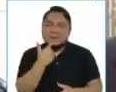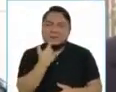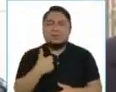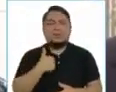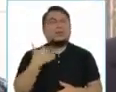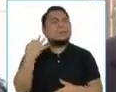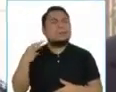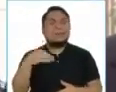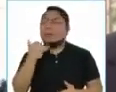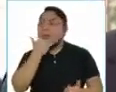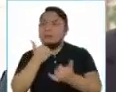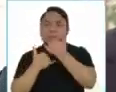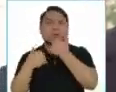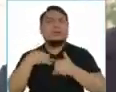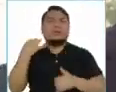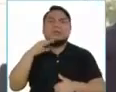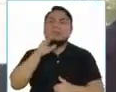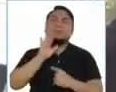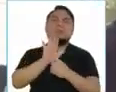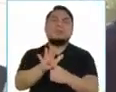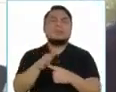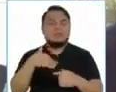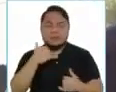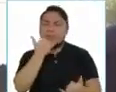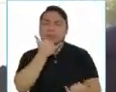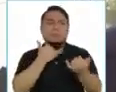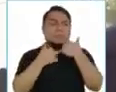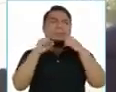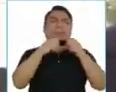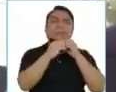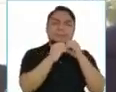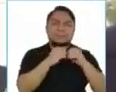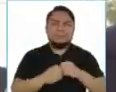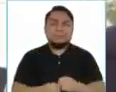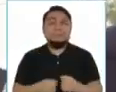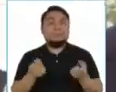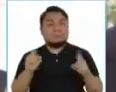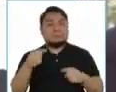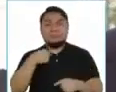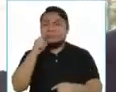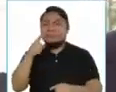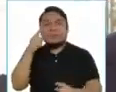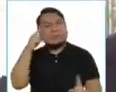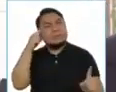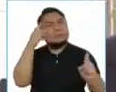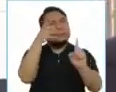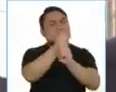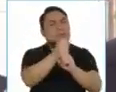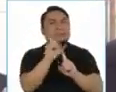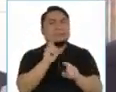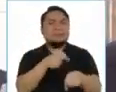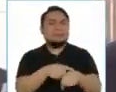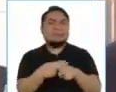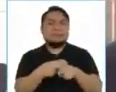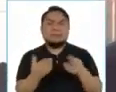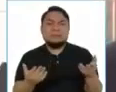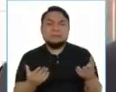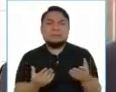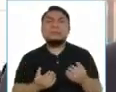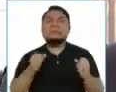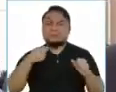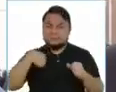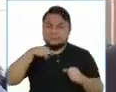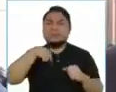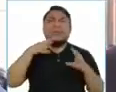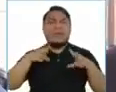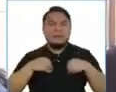que nosotros, con mucho esfuerzo que hacemos como seres humanos, no se consiguen los objetivos en los plazos, aceptamos